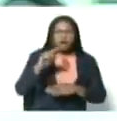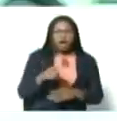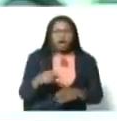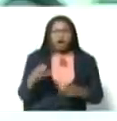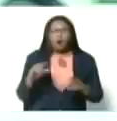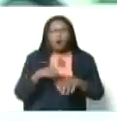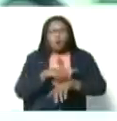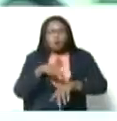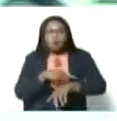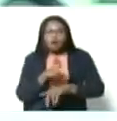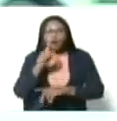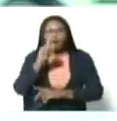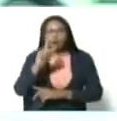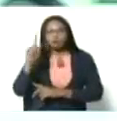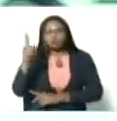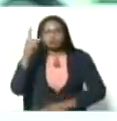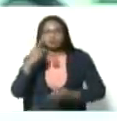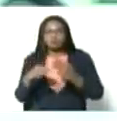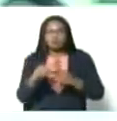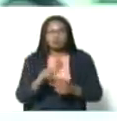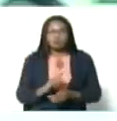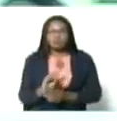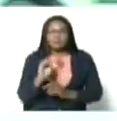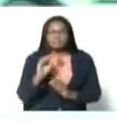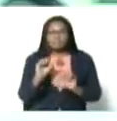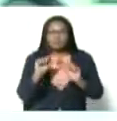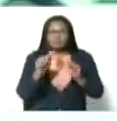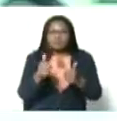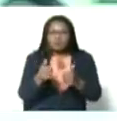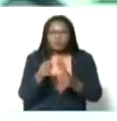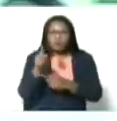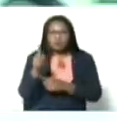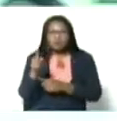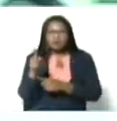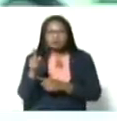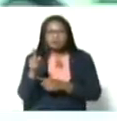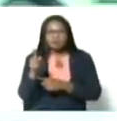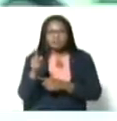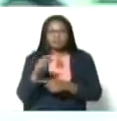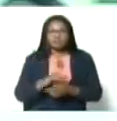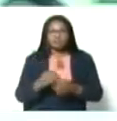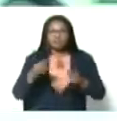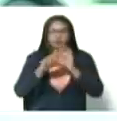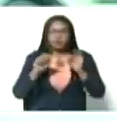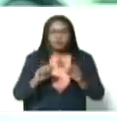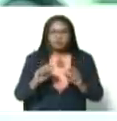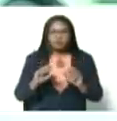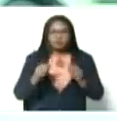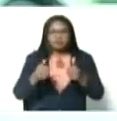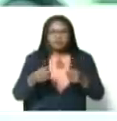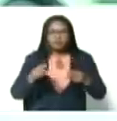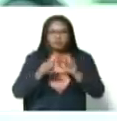11:30, hicimos una primera parada en la avenida San Martín para abastecer